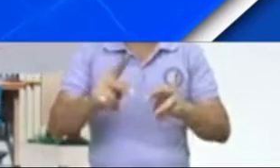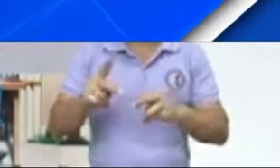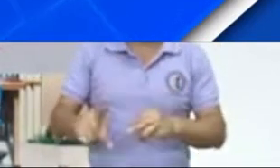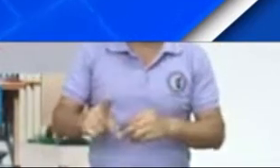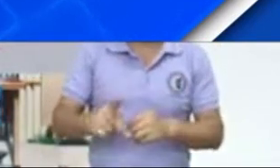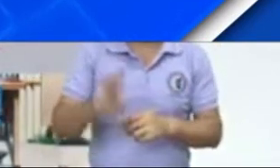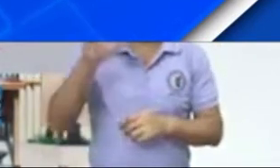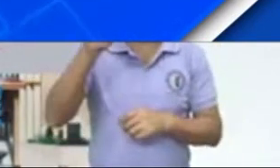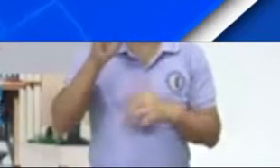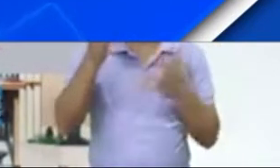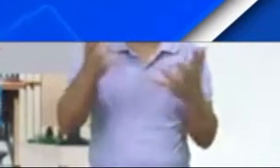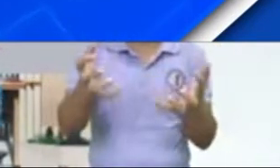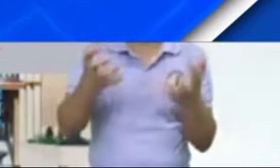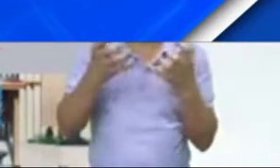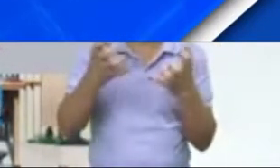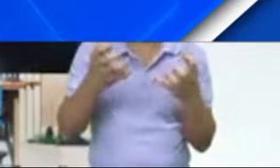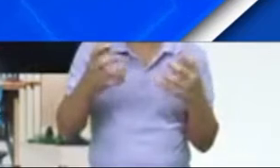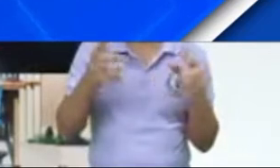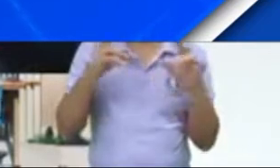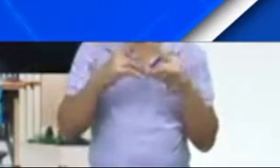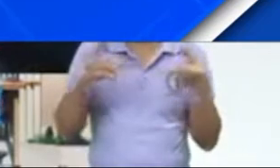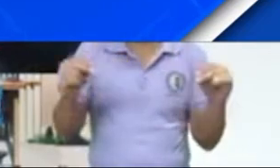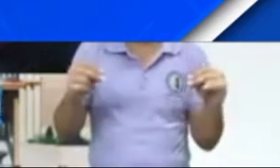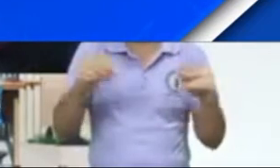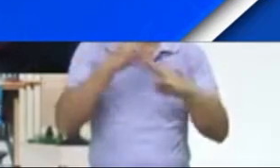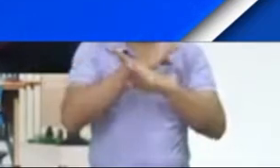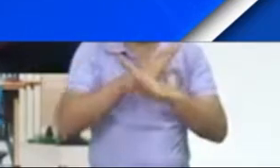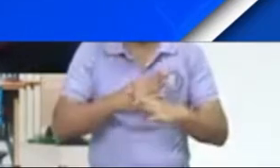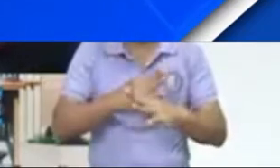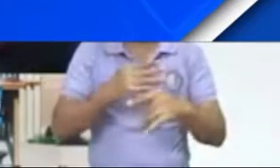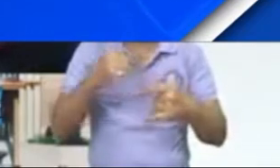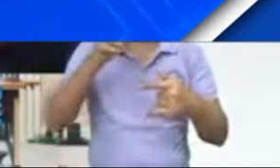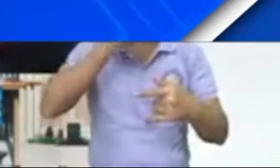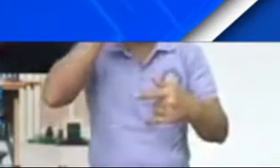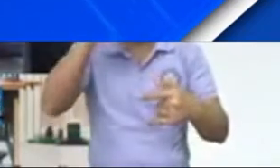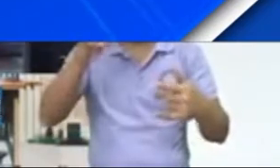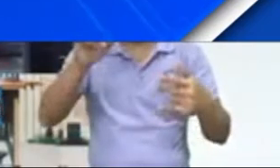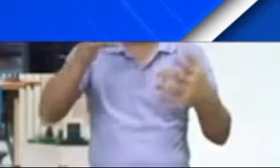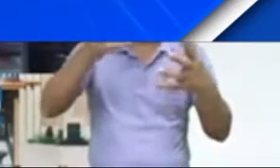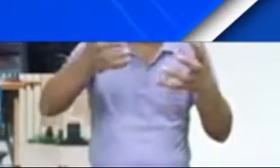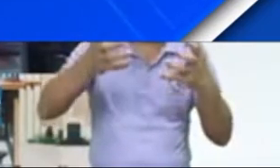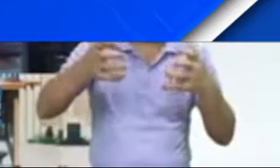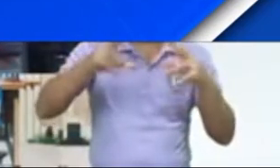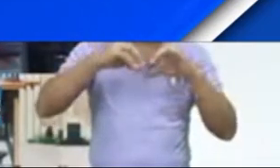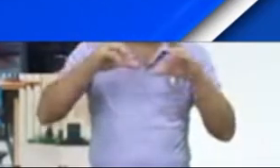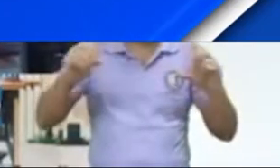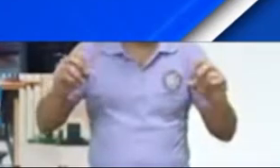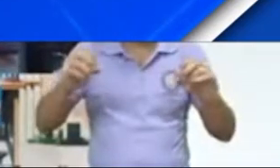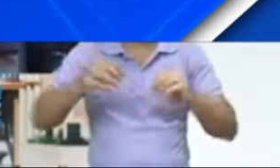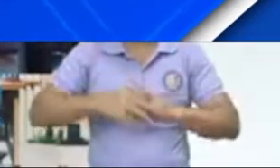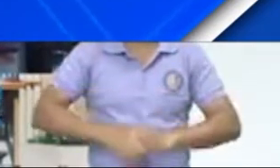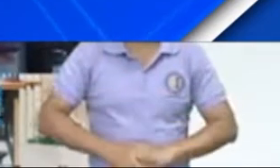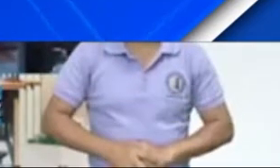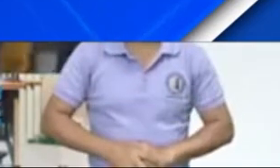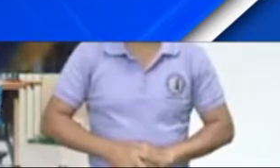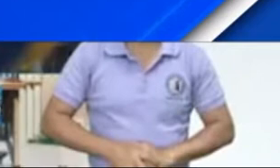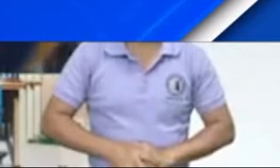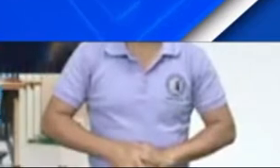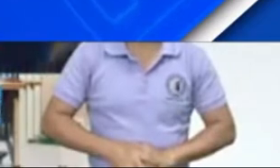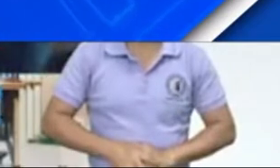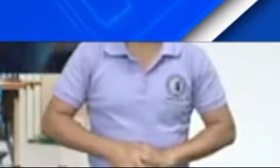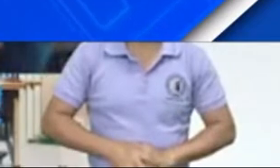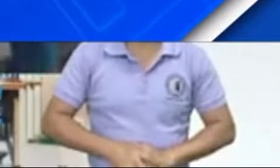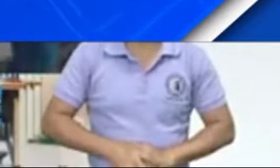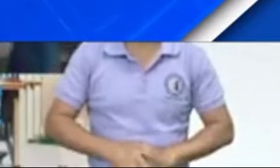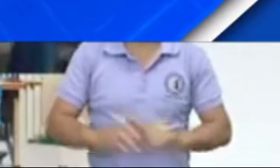la celebración del Día de la Constitución Política de la República de Nicaragua de 1987, que